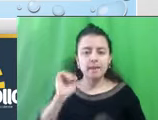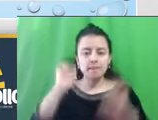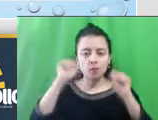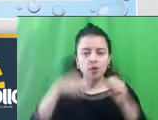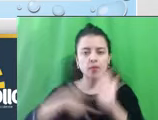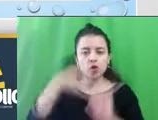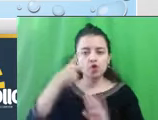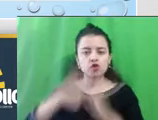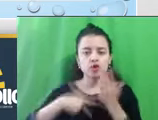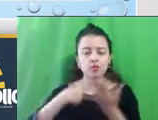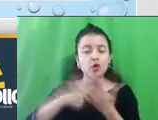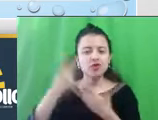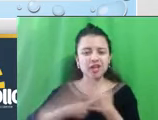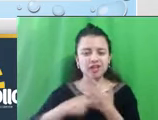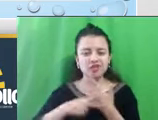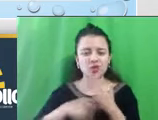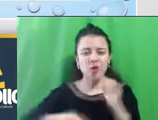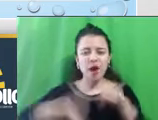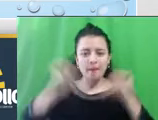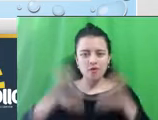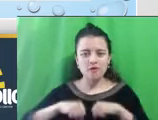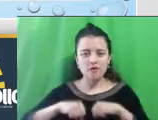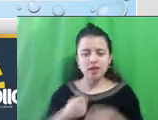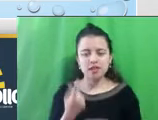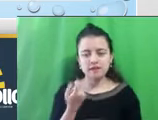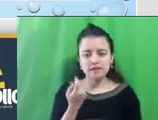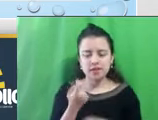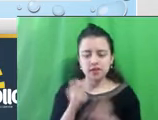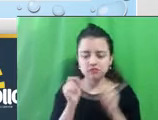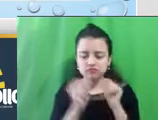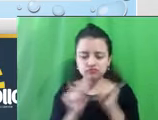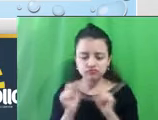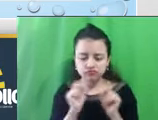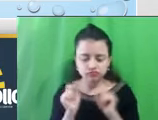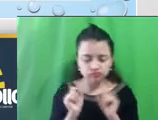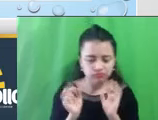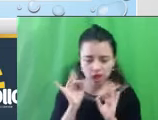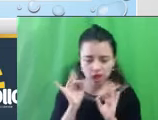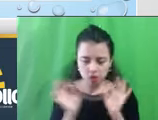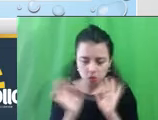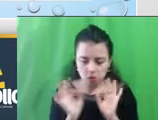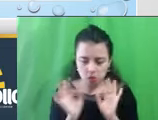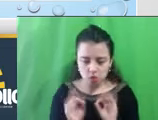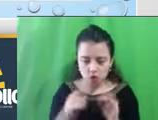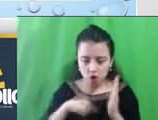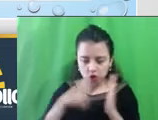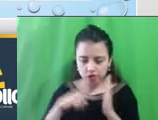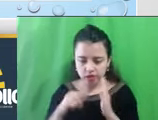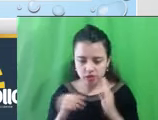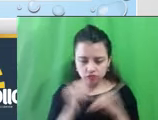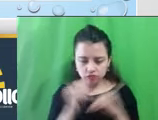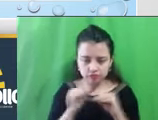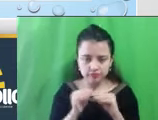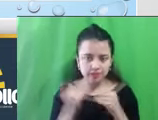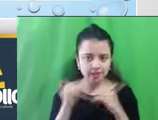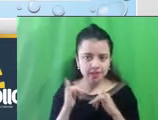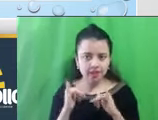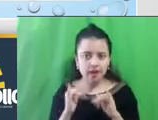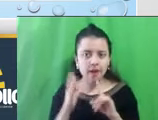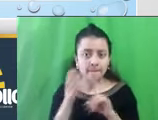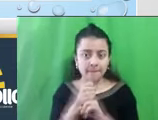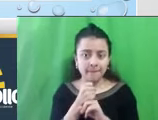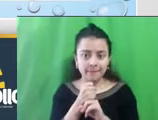de hacer los últimos ajustes para iniciar ya los procesos de contratación, los procesos contractuales, para poder resolver